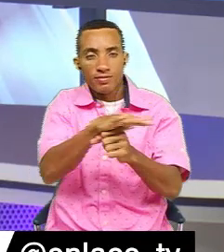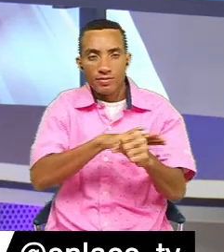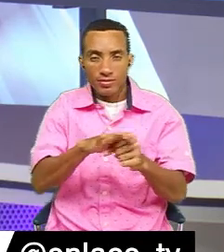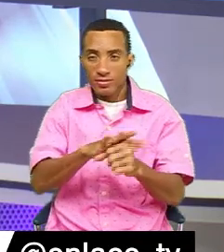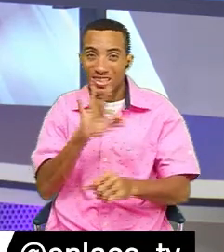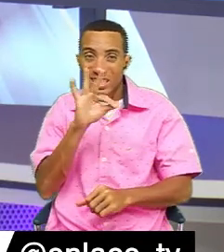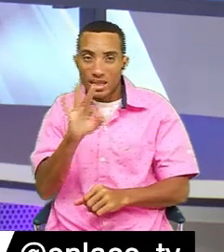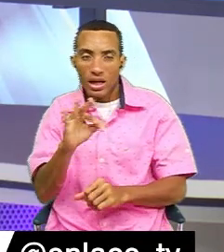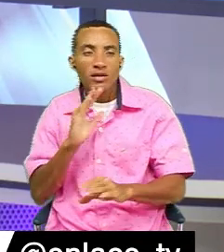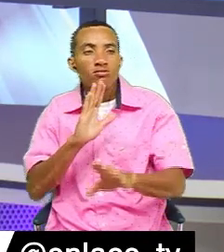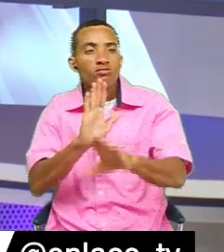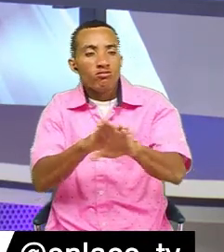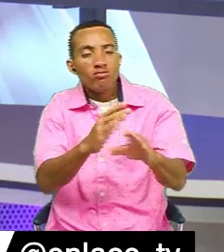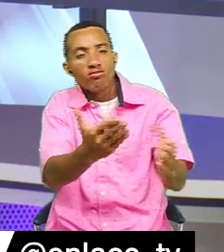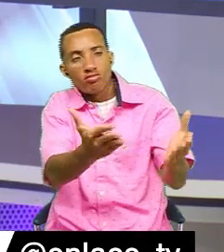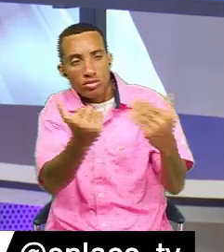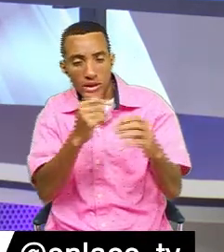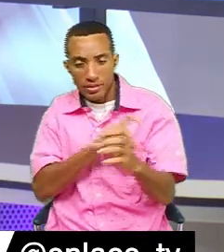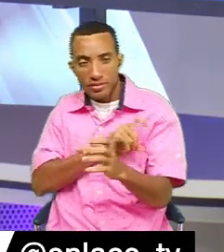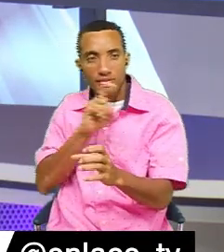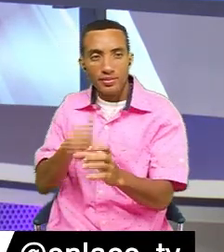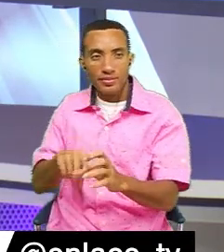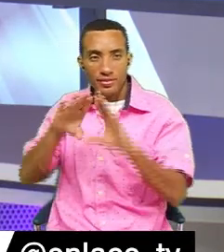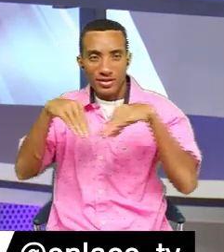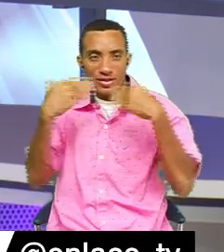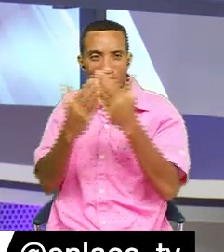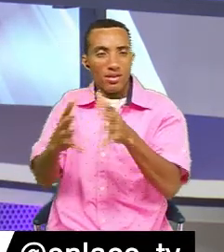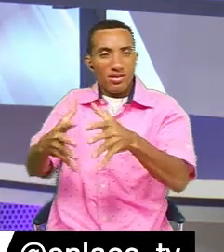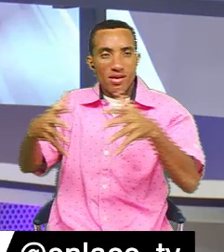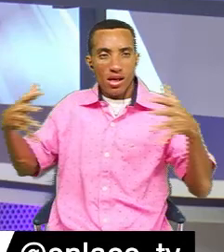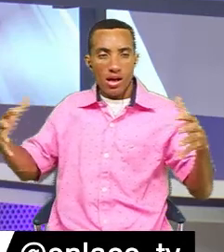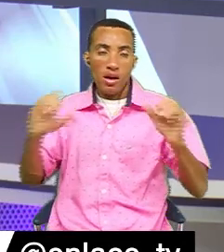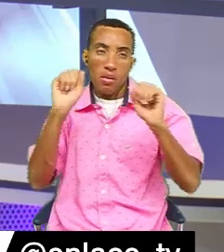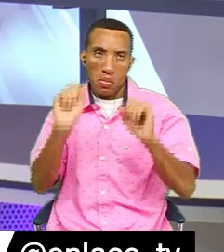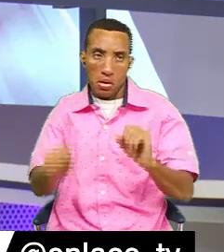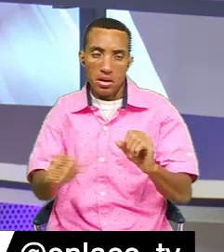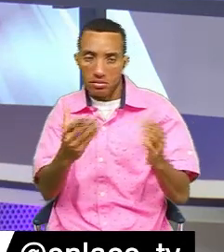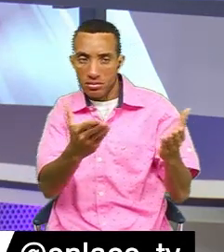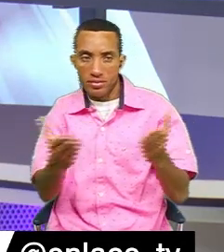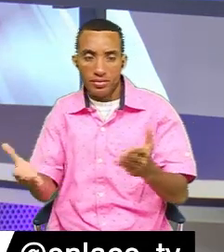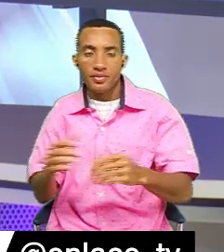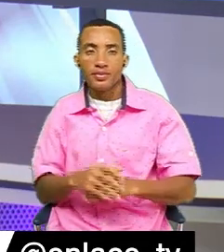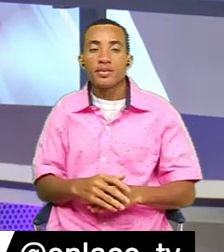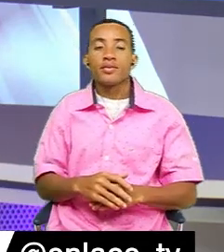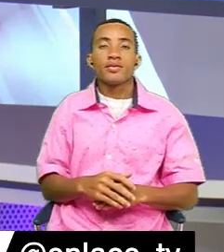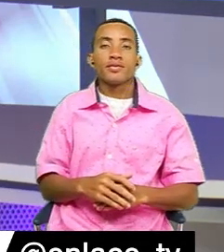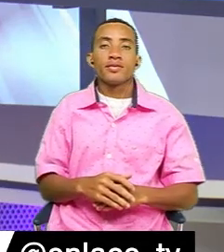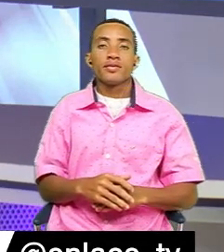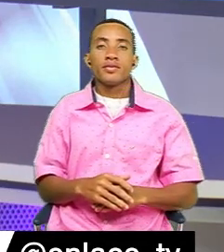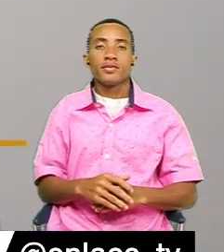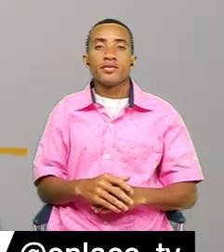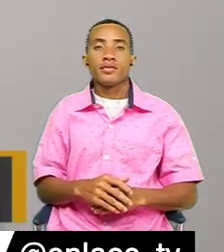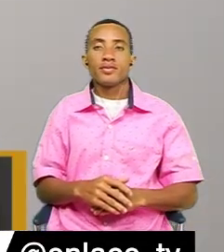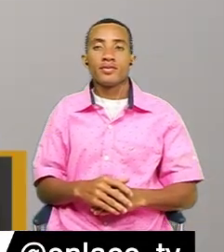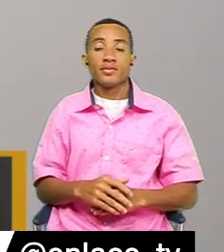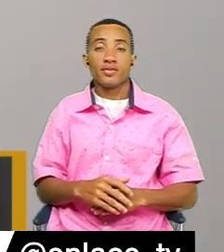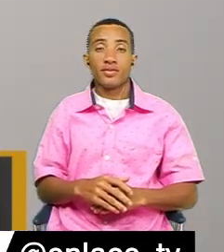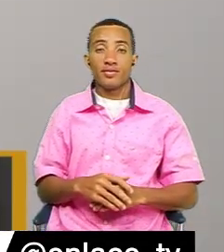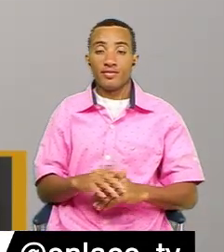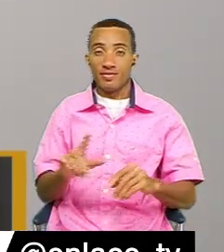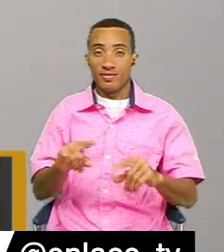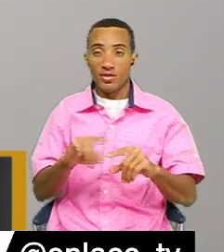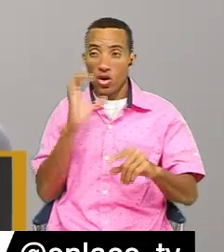Juan Francisco Sarastri, que está ubicado al lado del Centro de Atención Integral para la Familia CAIF, Monseñor Jaime Prieto. El secretario de Educación